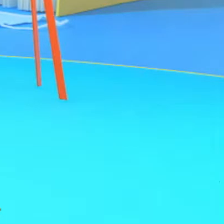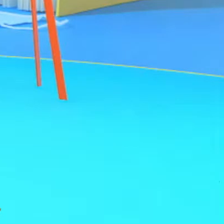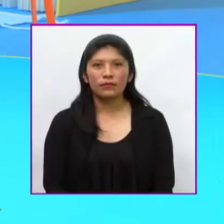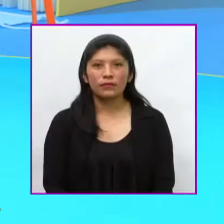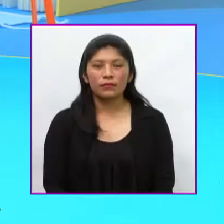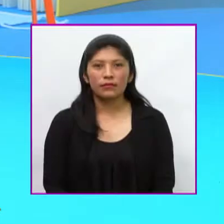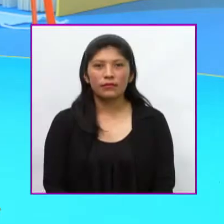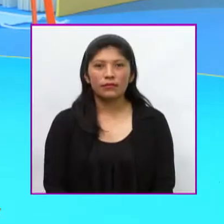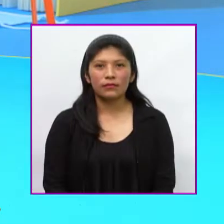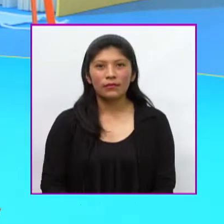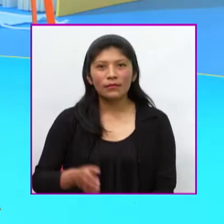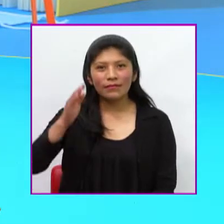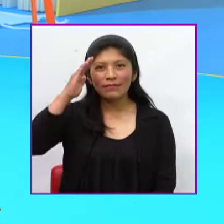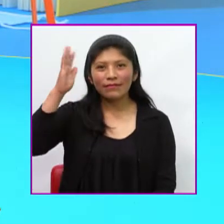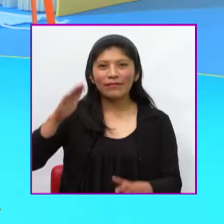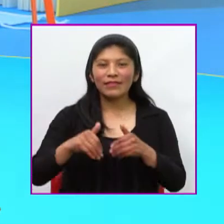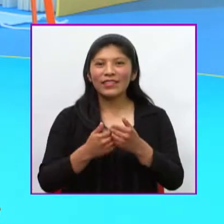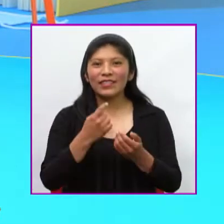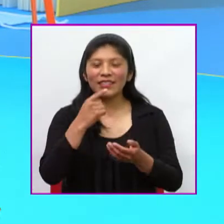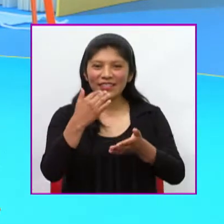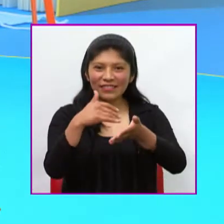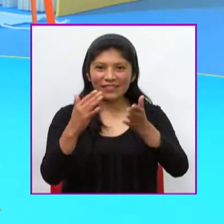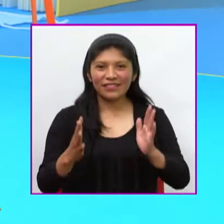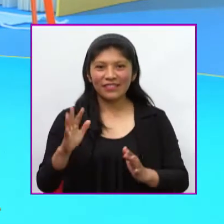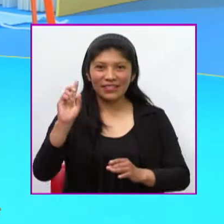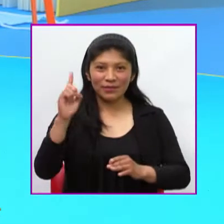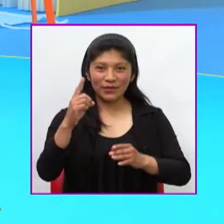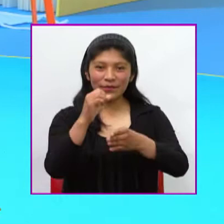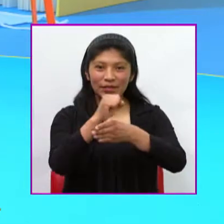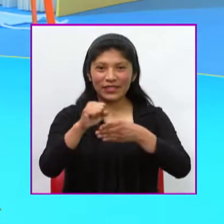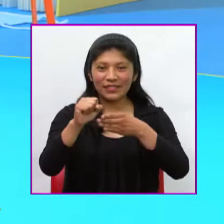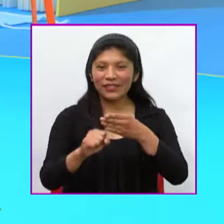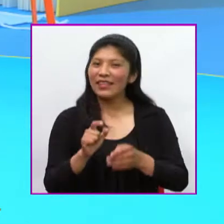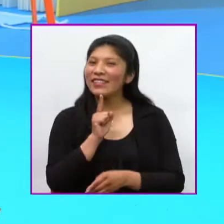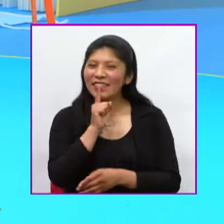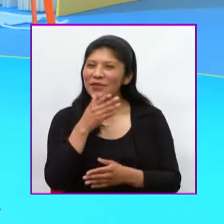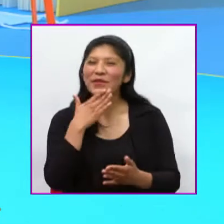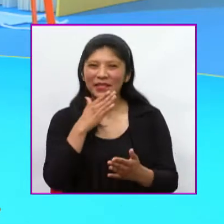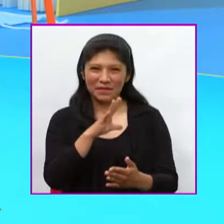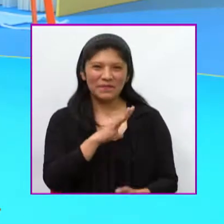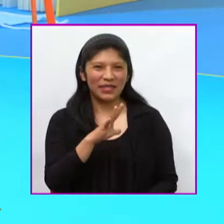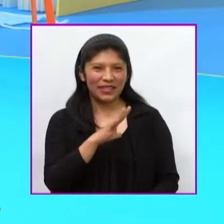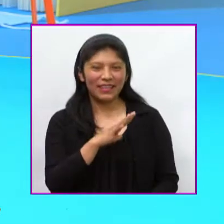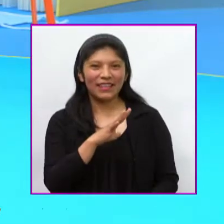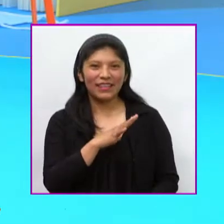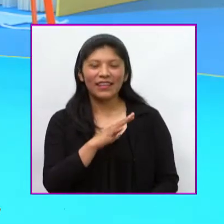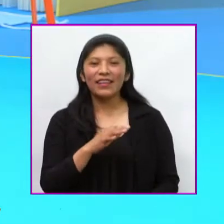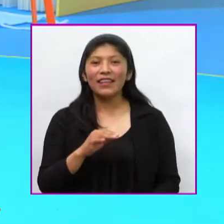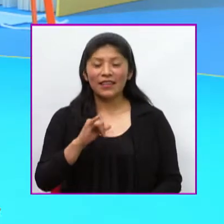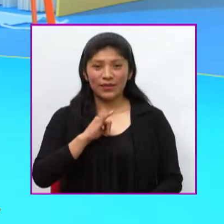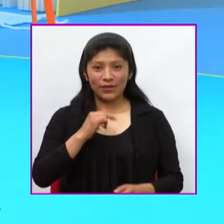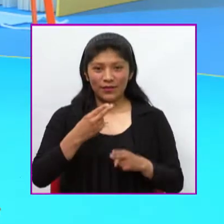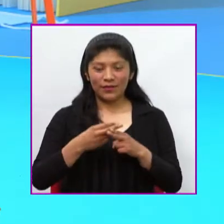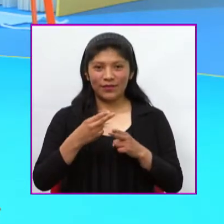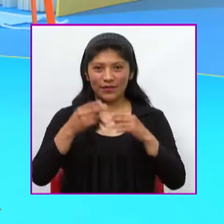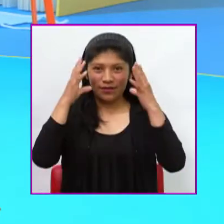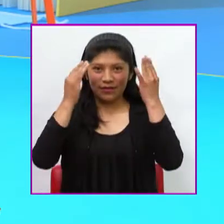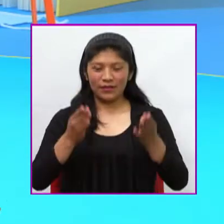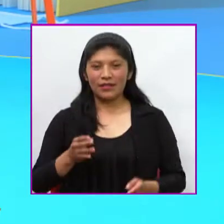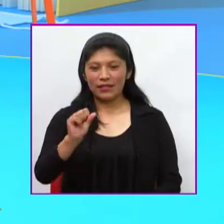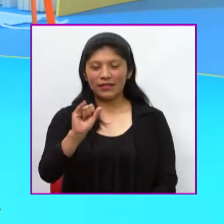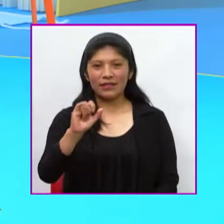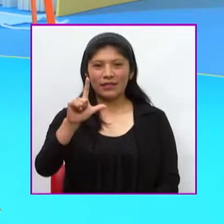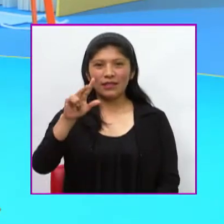Hola, ¿cómo están estudiantes de primero de secundaria? Seguramente muy bien. Soy la maestra Silvia Miranda del área